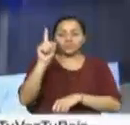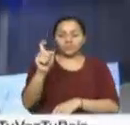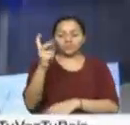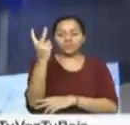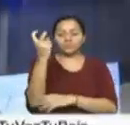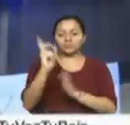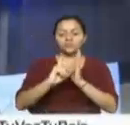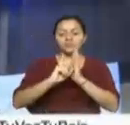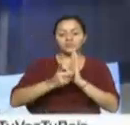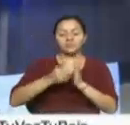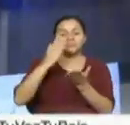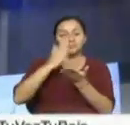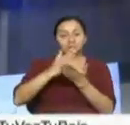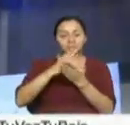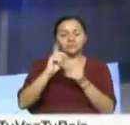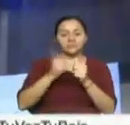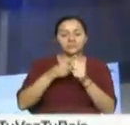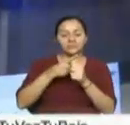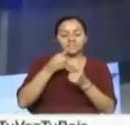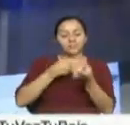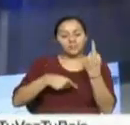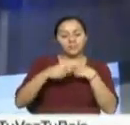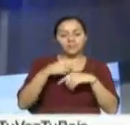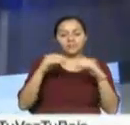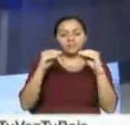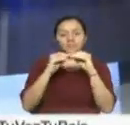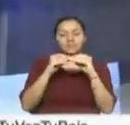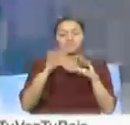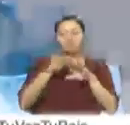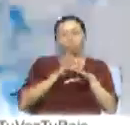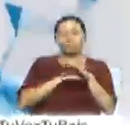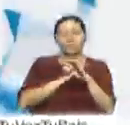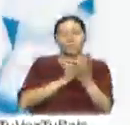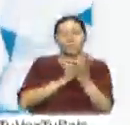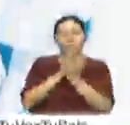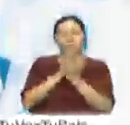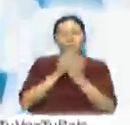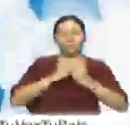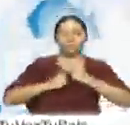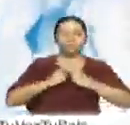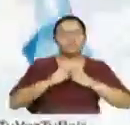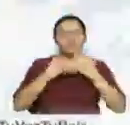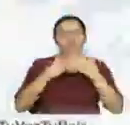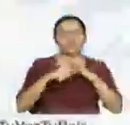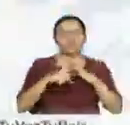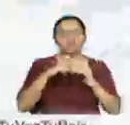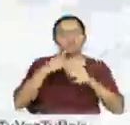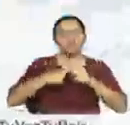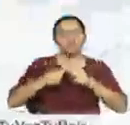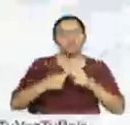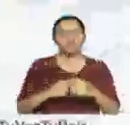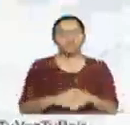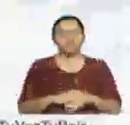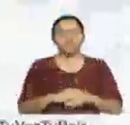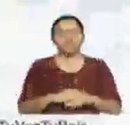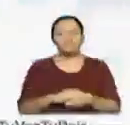12 minutos. Pausa, pero al volver, detalles sobre la carrera inclusiva que se desarrollará en Quito.